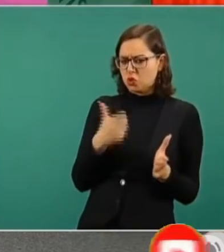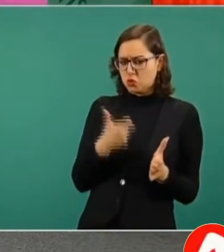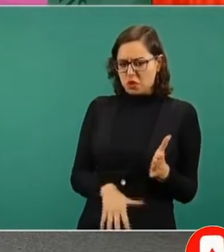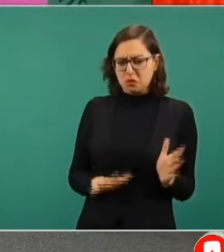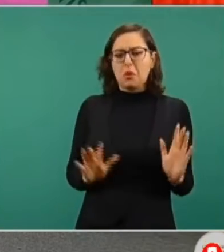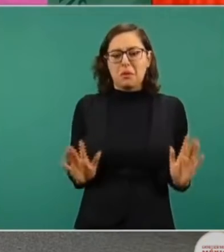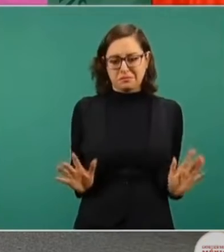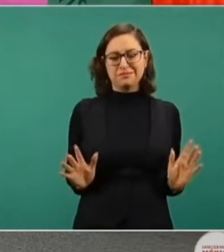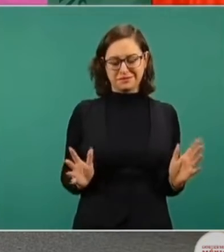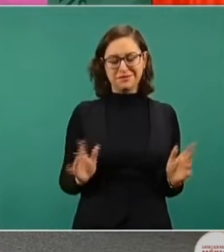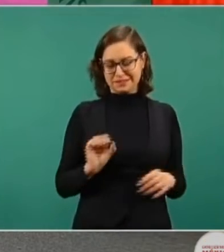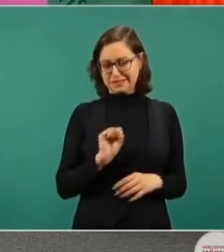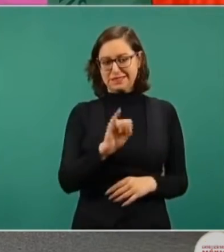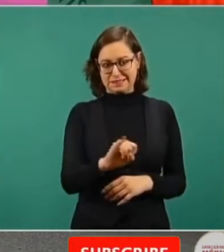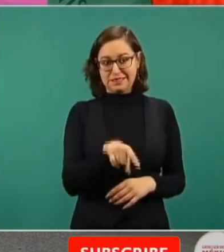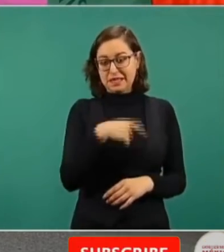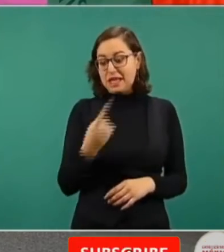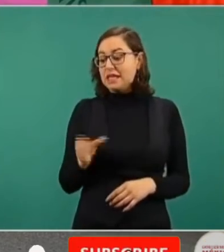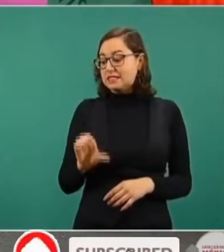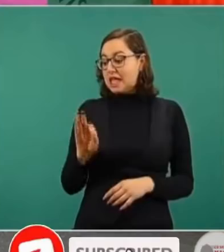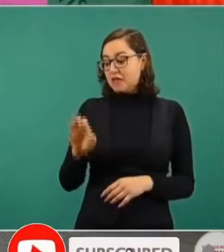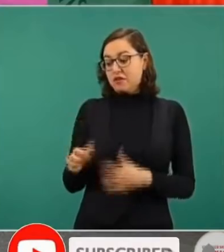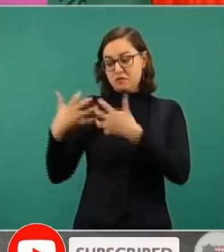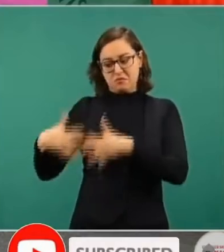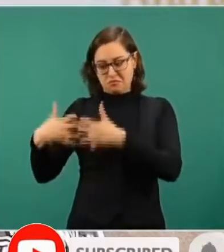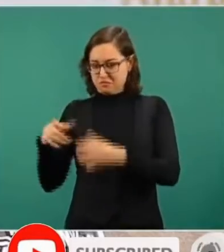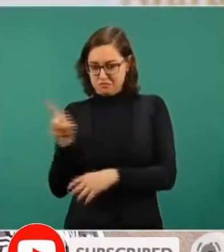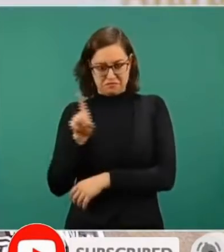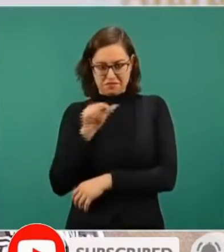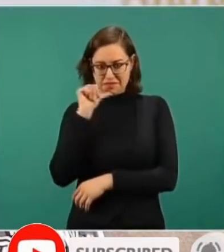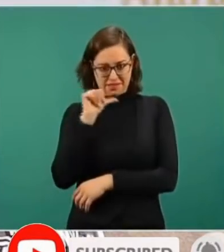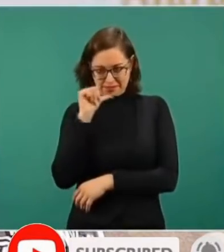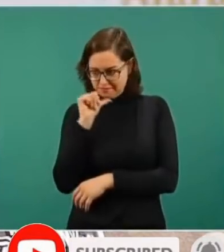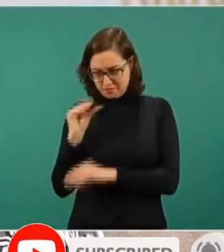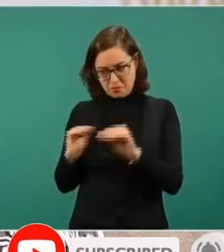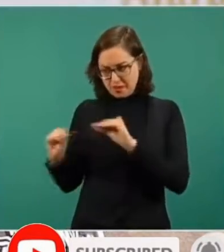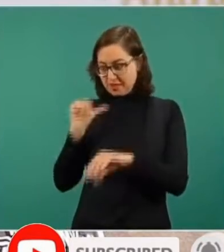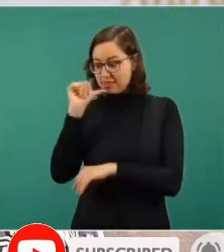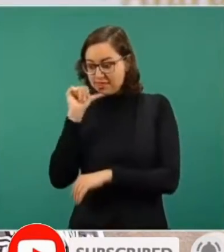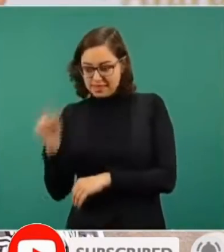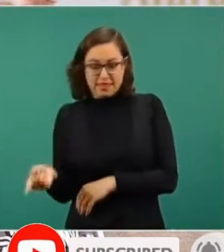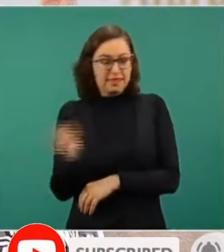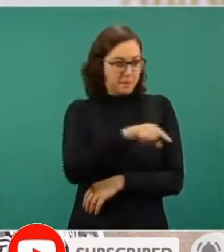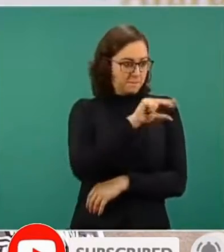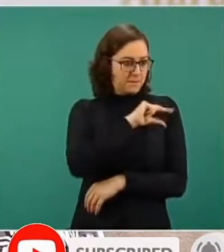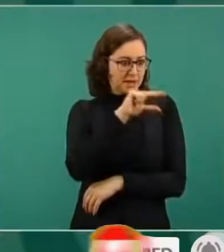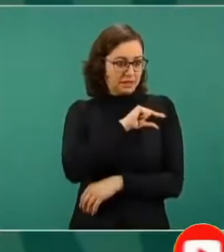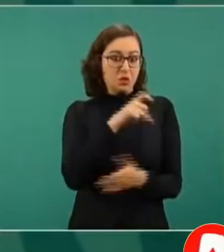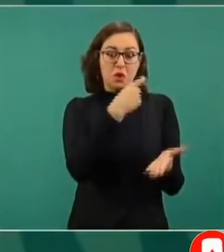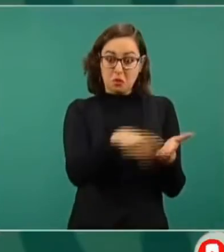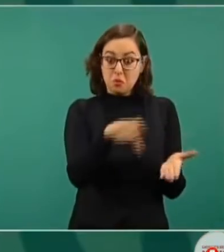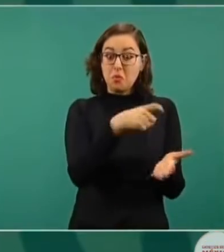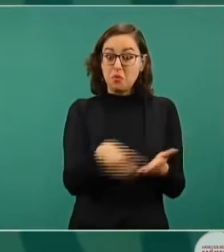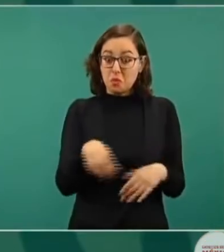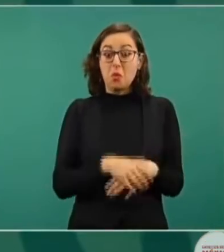privados. En lugar de que la CFE genere, no, tienen que comprarle a los privados en subastas. Eso, bueno, esto es una maravilla, son